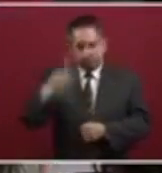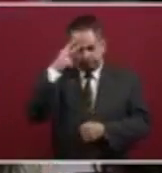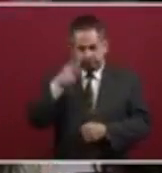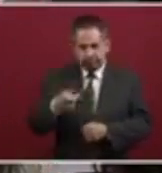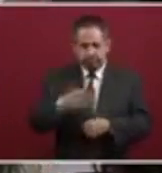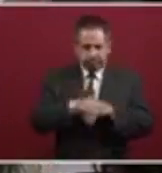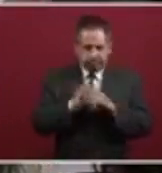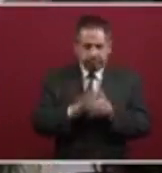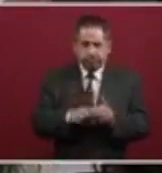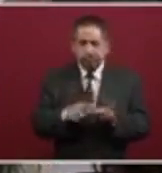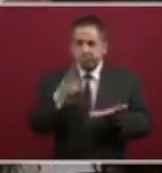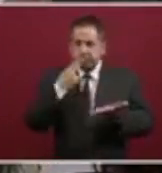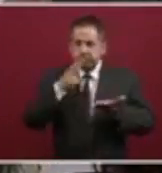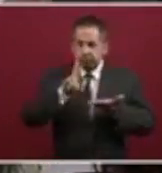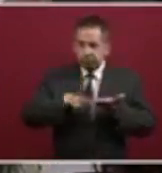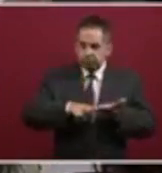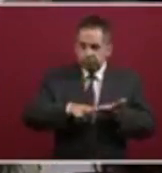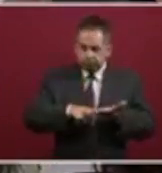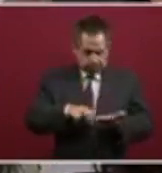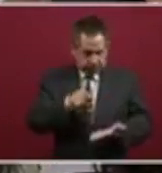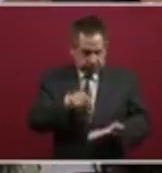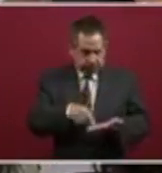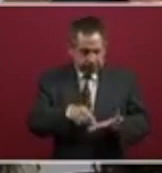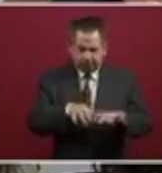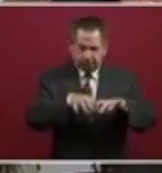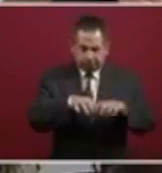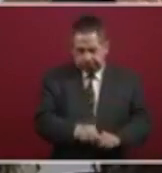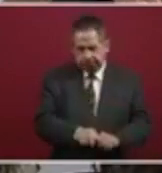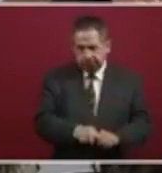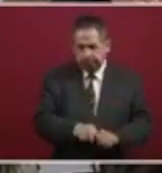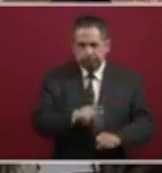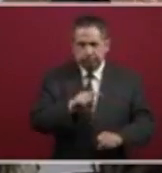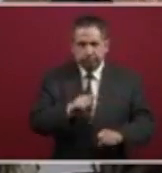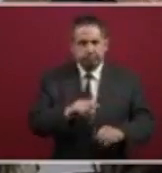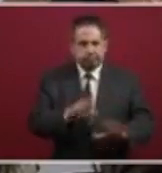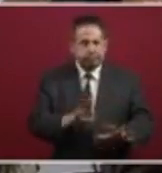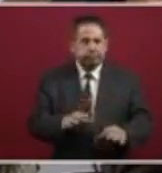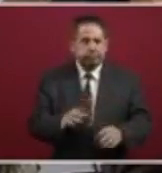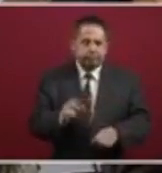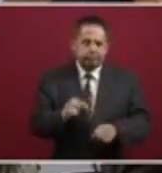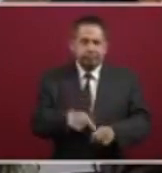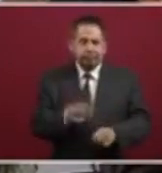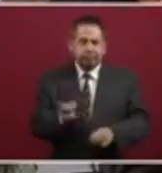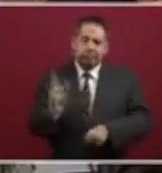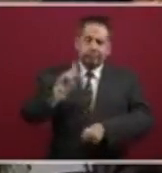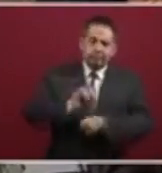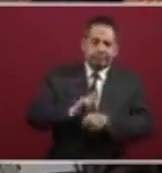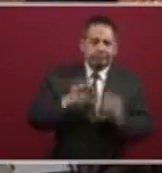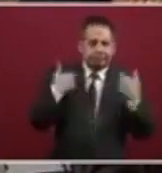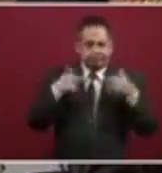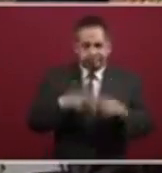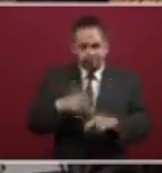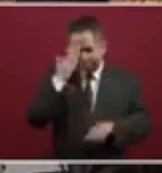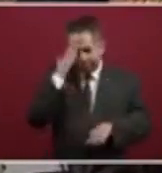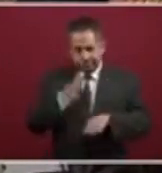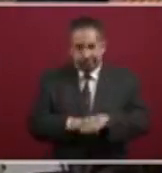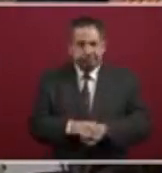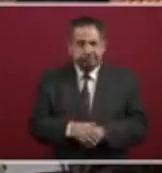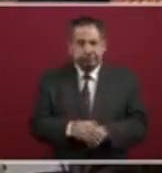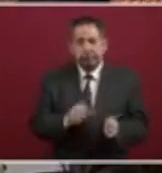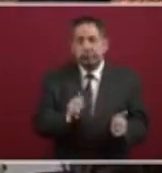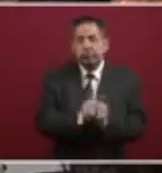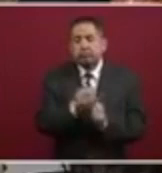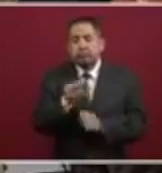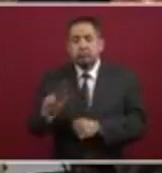la cancelación del timbre postal por el Día del Maestro. Le acompañan Olga Sánchez Cordero, secretaria de